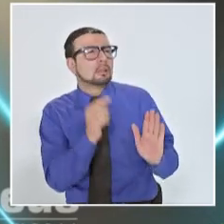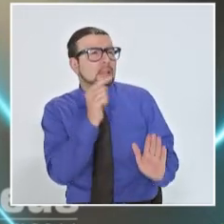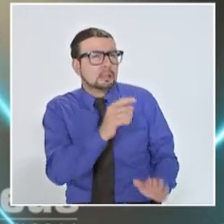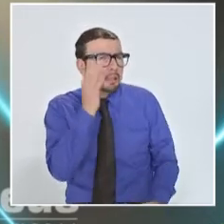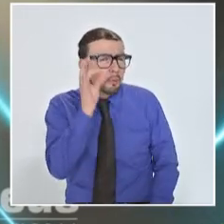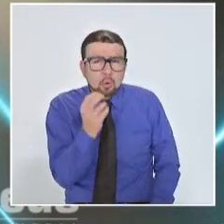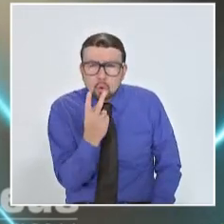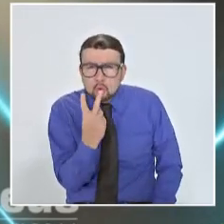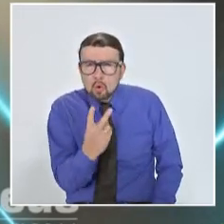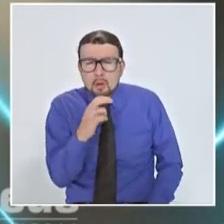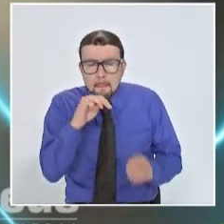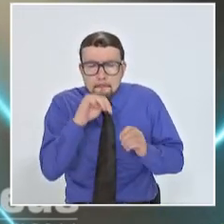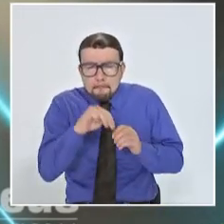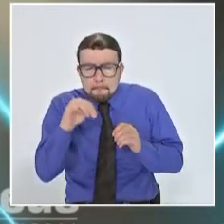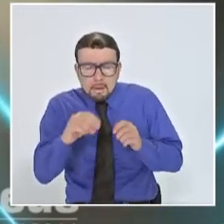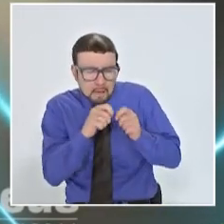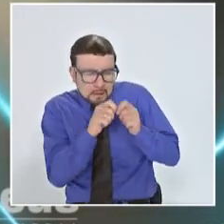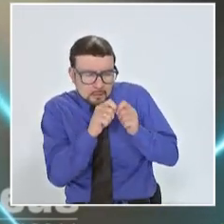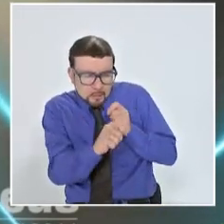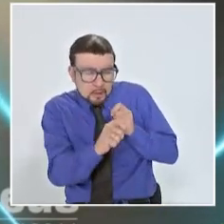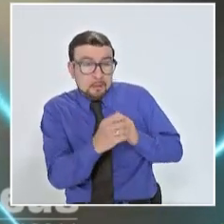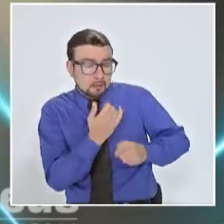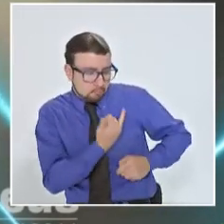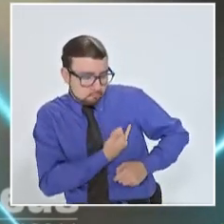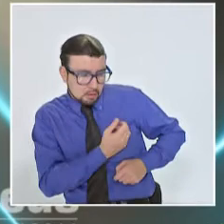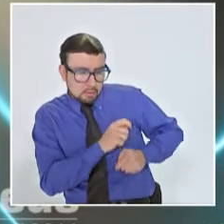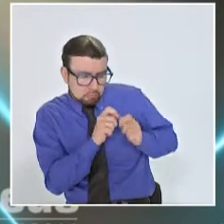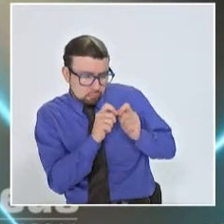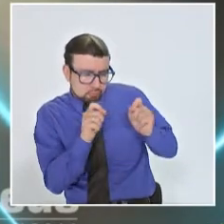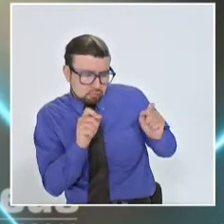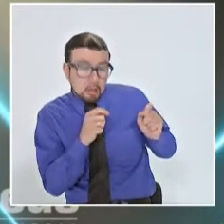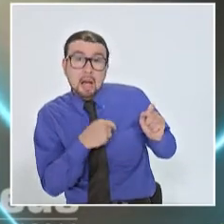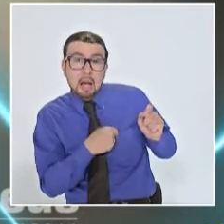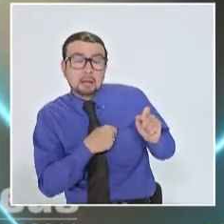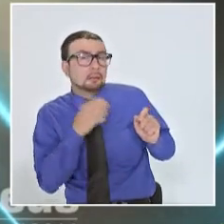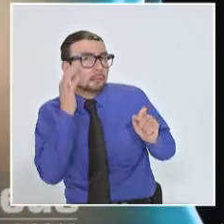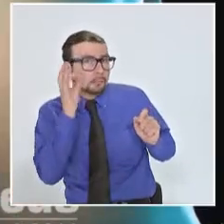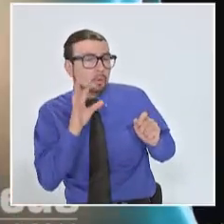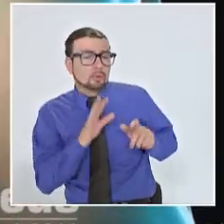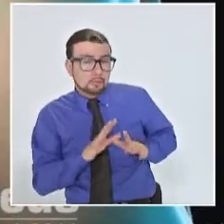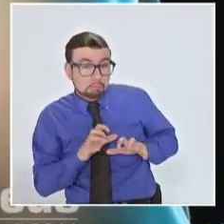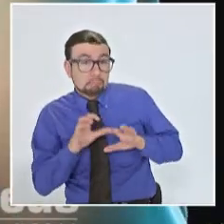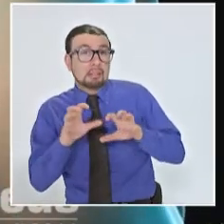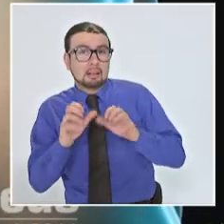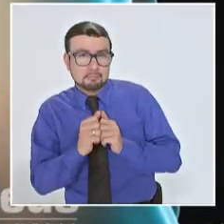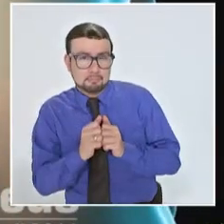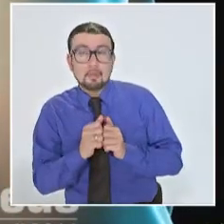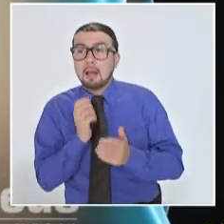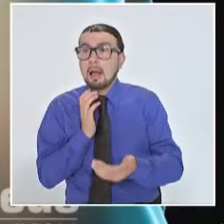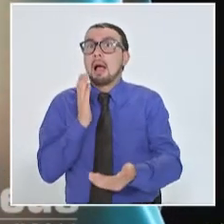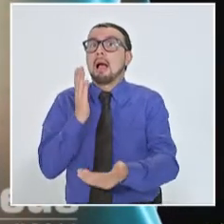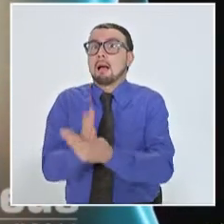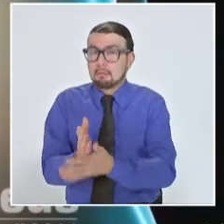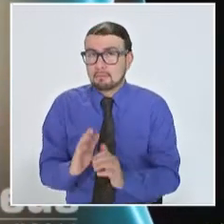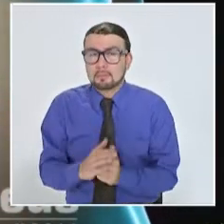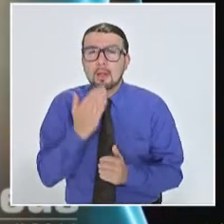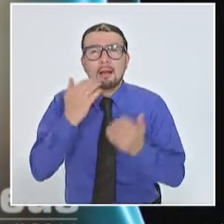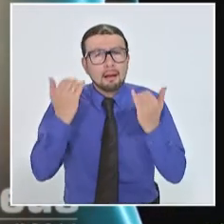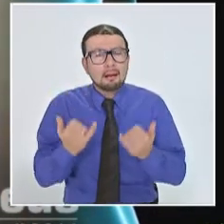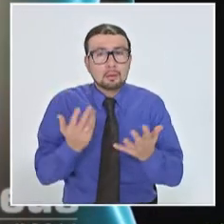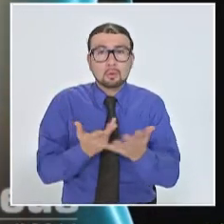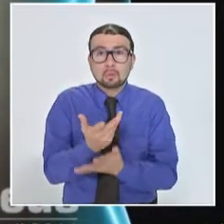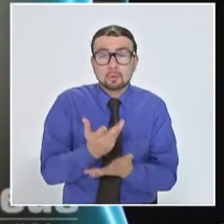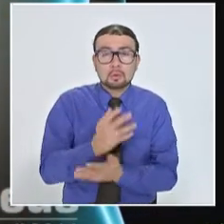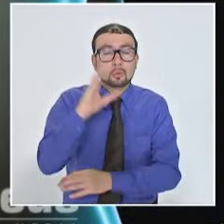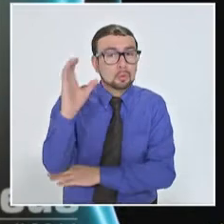2 milímetros, donde hay estas calcificaciones, puede haber un carcinoma. Entonces, hoy lo recomendado a nivel nacional para detectar